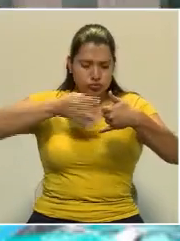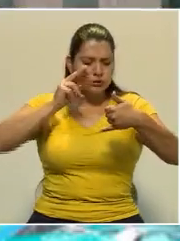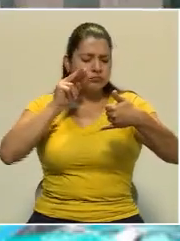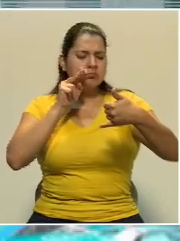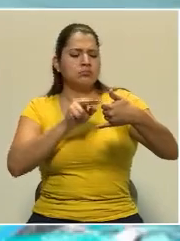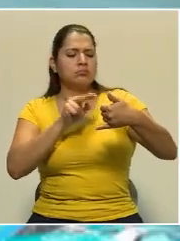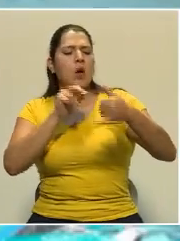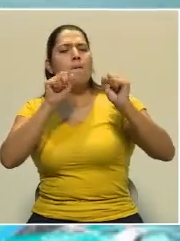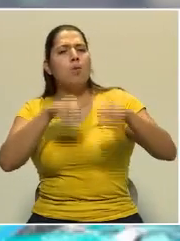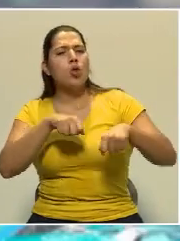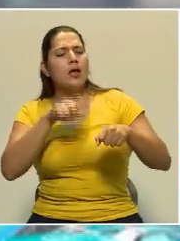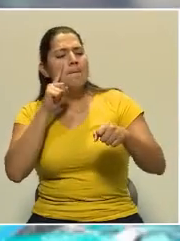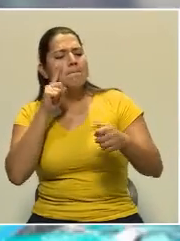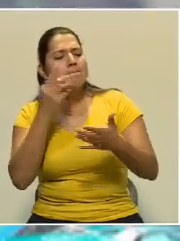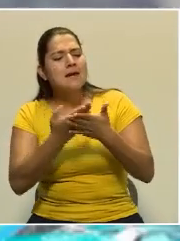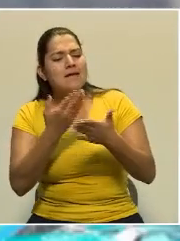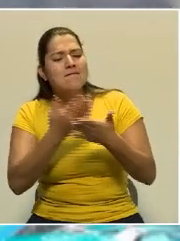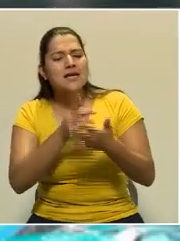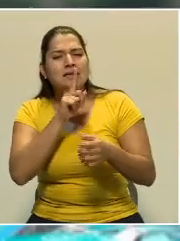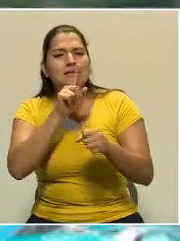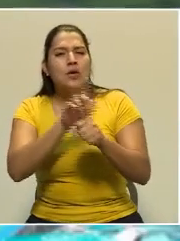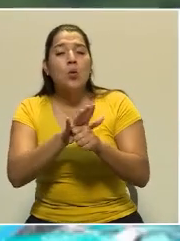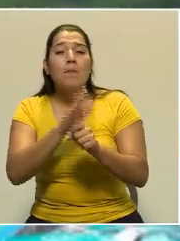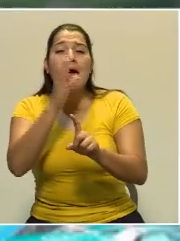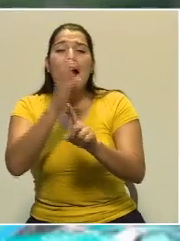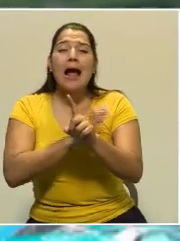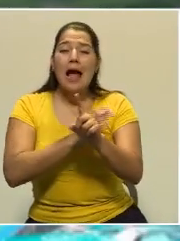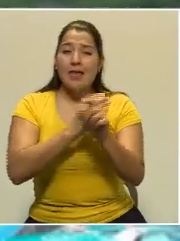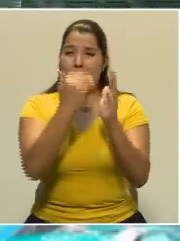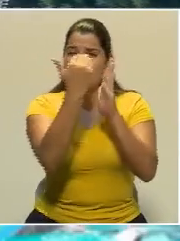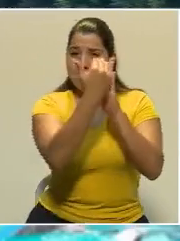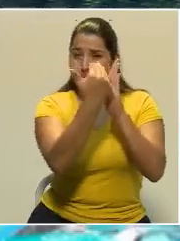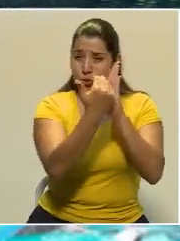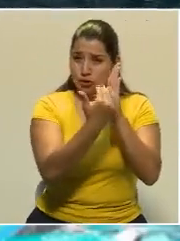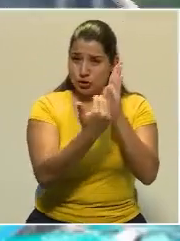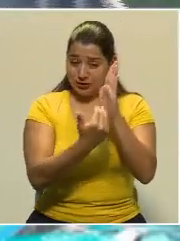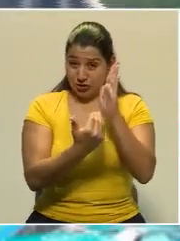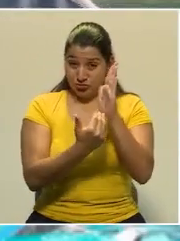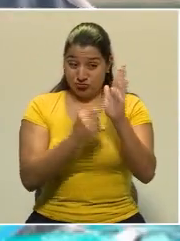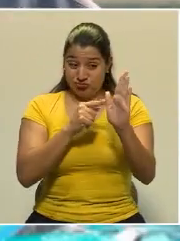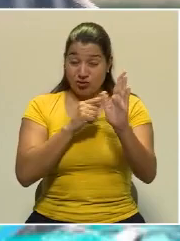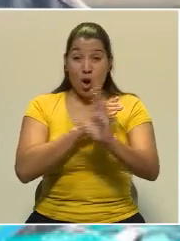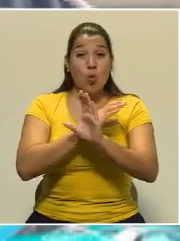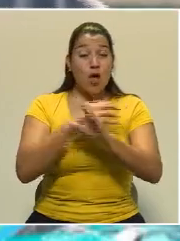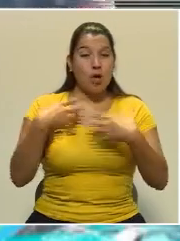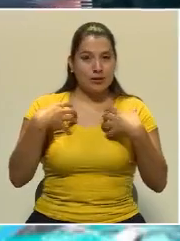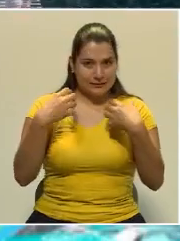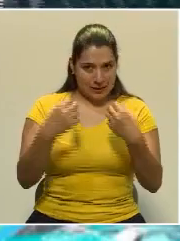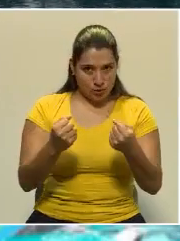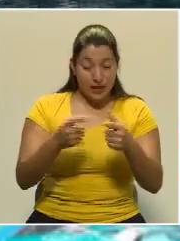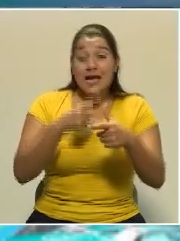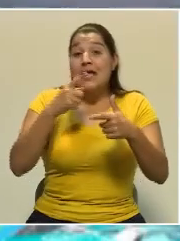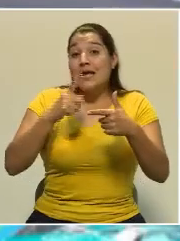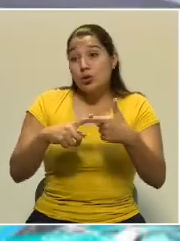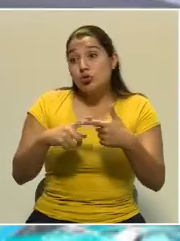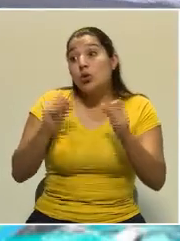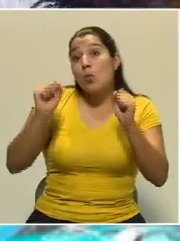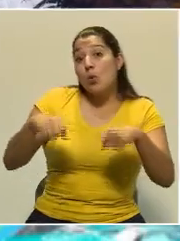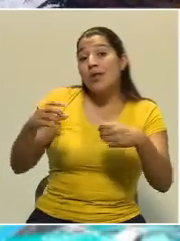los protocolos, verificar que se estén cumpliendo y de esa manera garantizarle no solo al turista, sino también